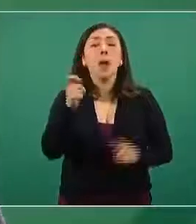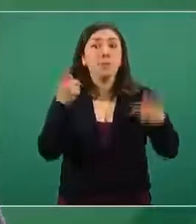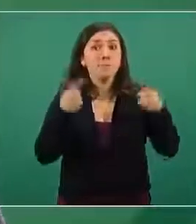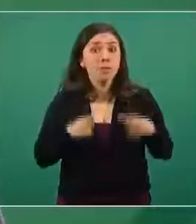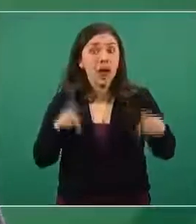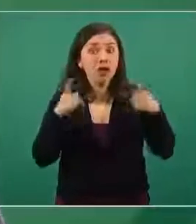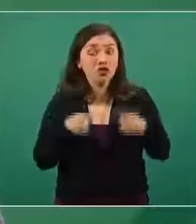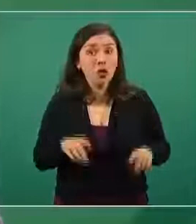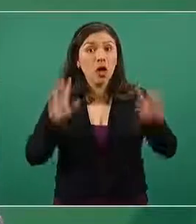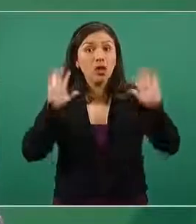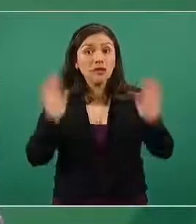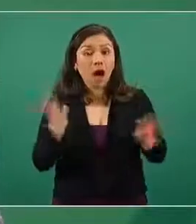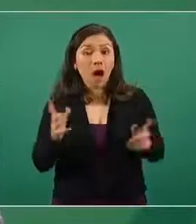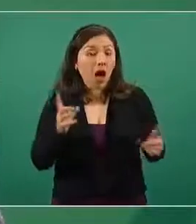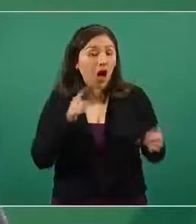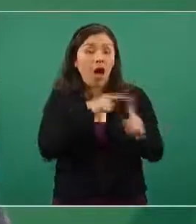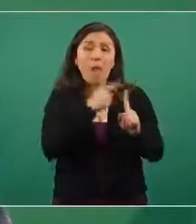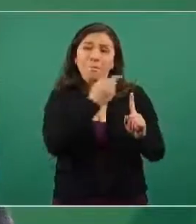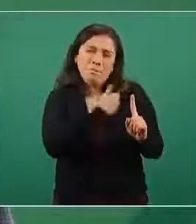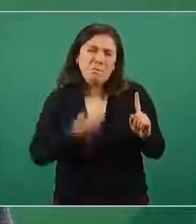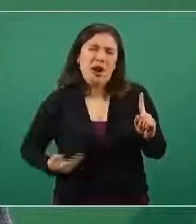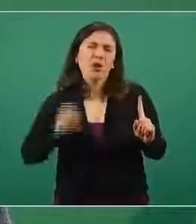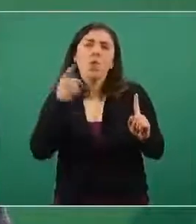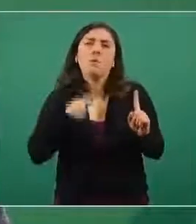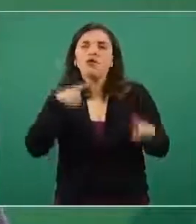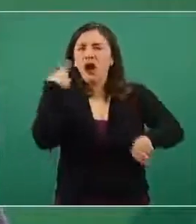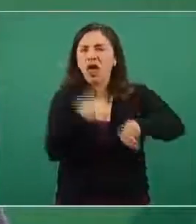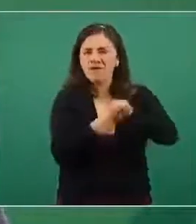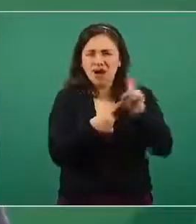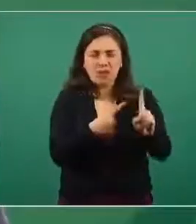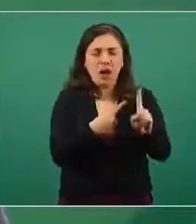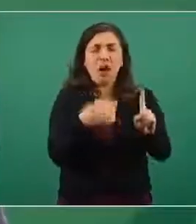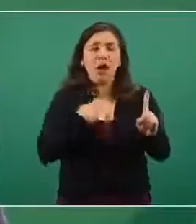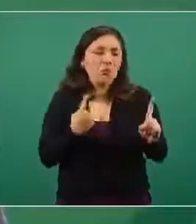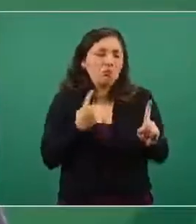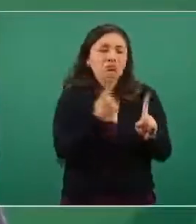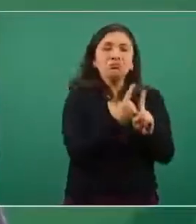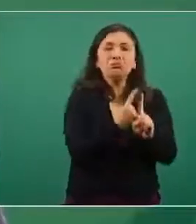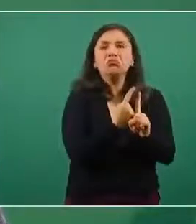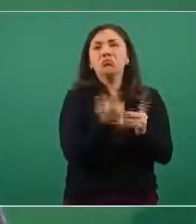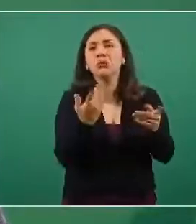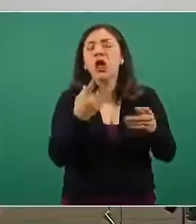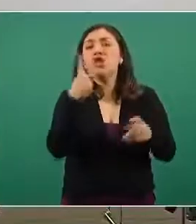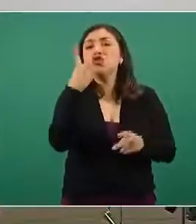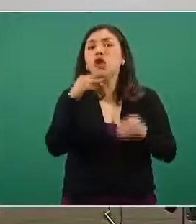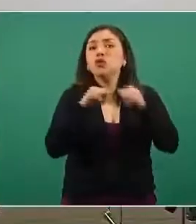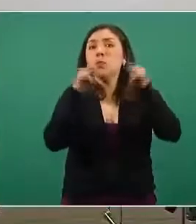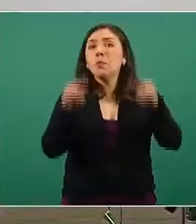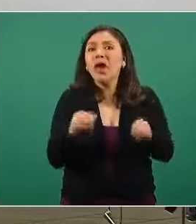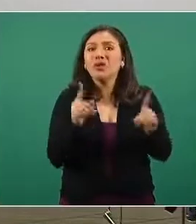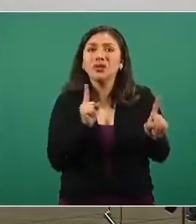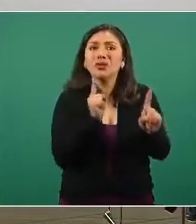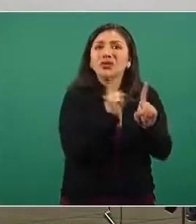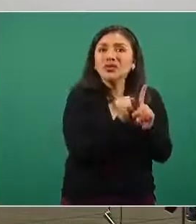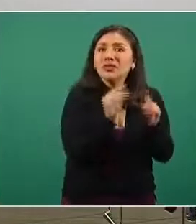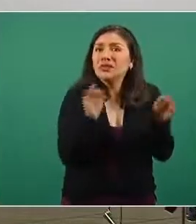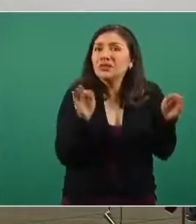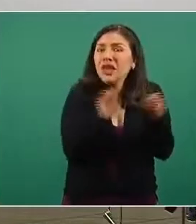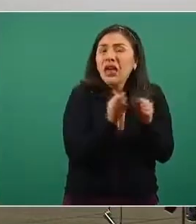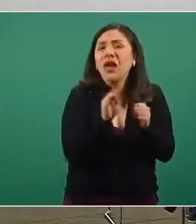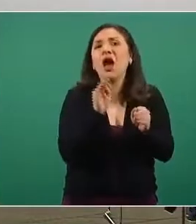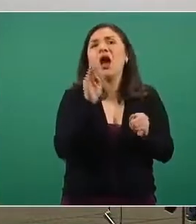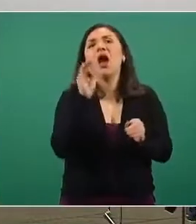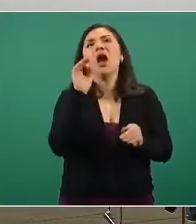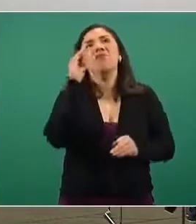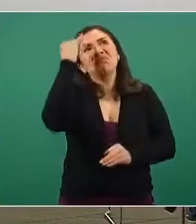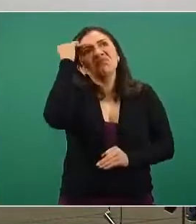que tiene que haber estado a menos de 2 metros de un caso confirmado de COVID por una temporalidad importante, al menos